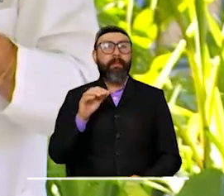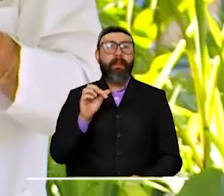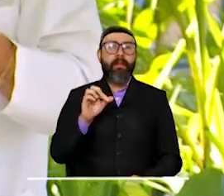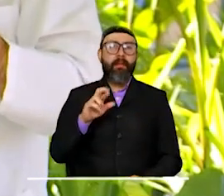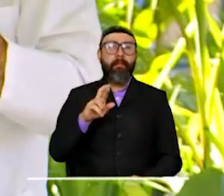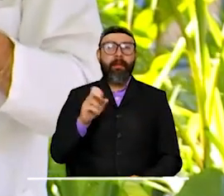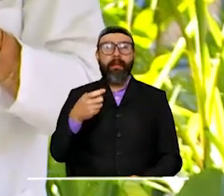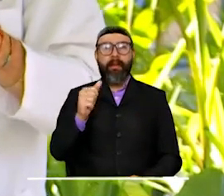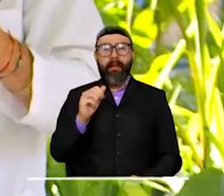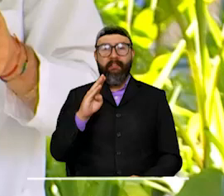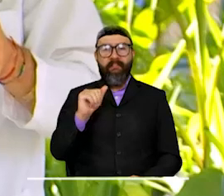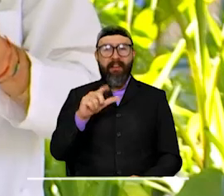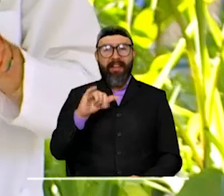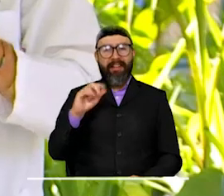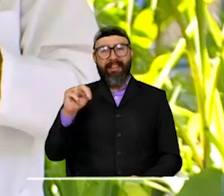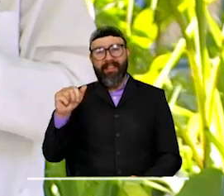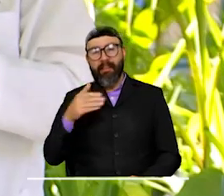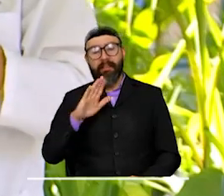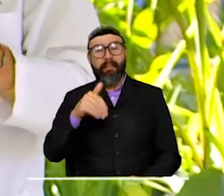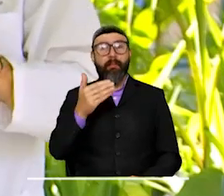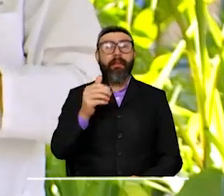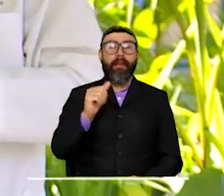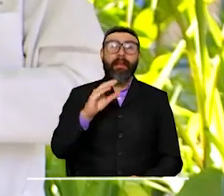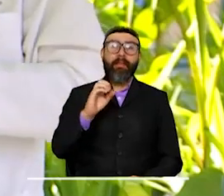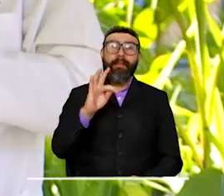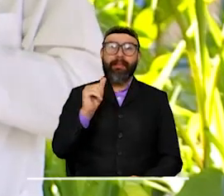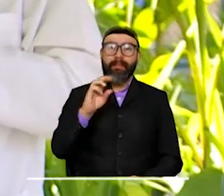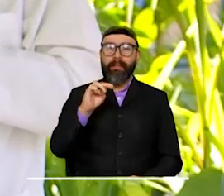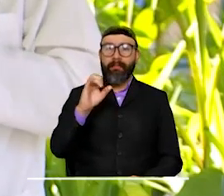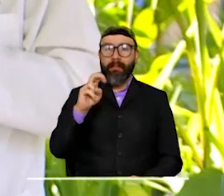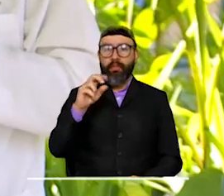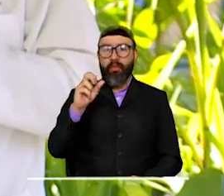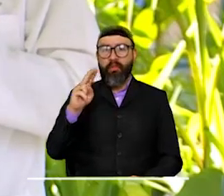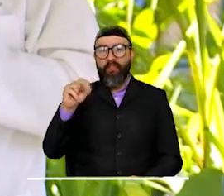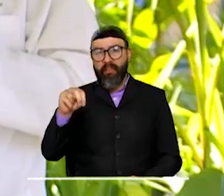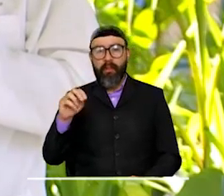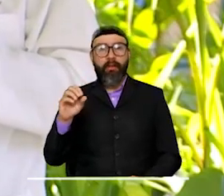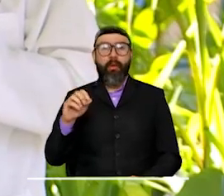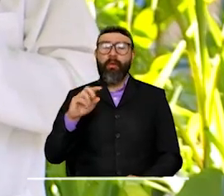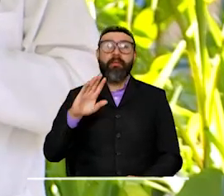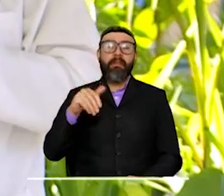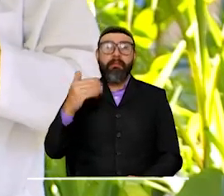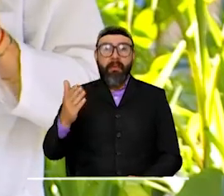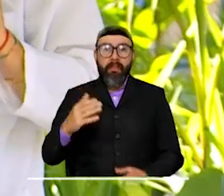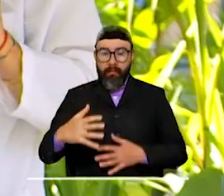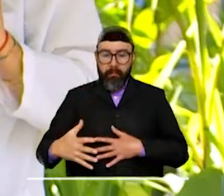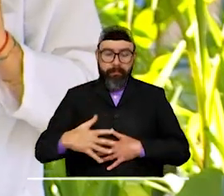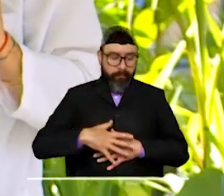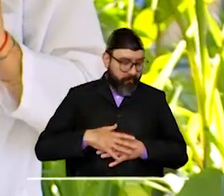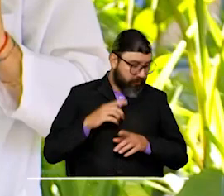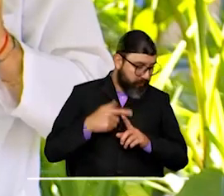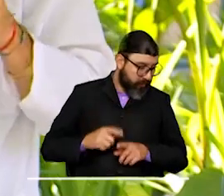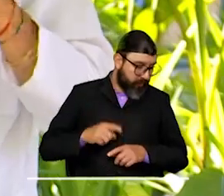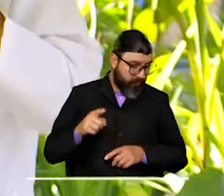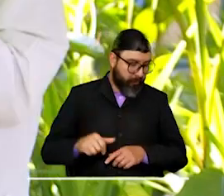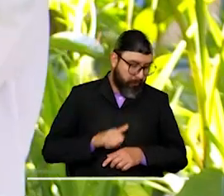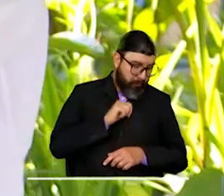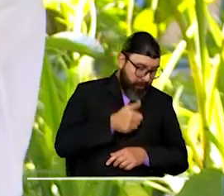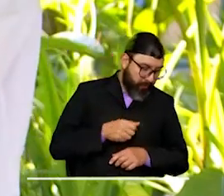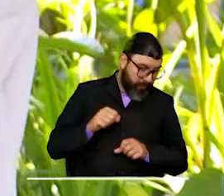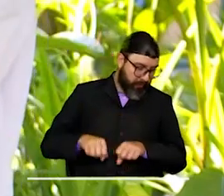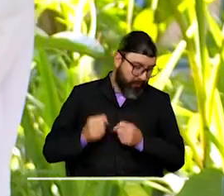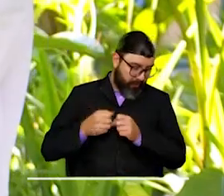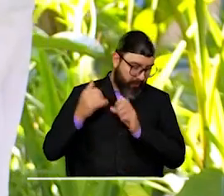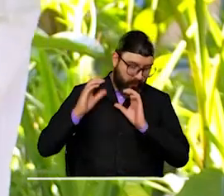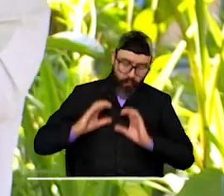acetaminofén y tantos medicamentos, ni qué decir los antiinflamatorios, con los efectos secundarios que tienen tan terribles para nuestro organismo, y es lo que nos ha